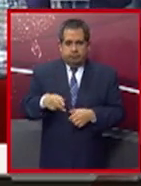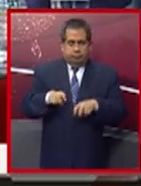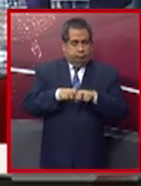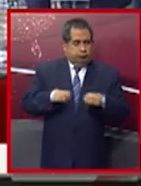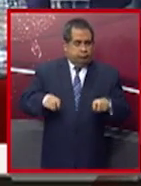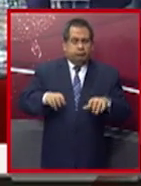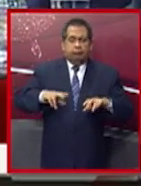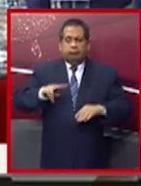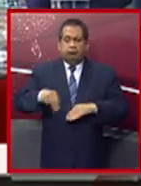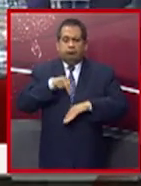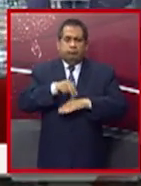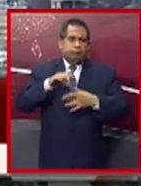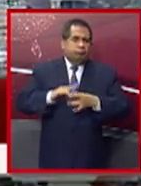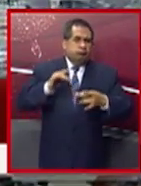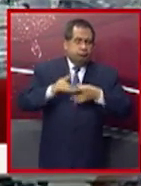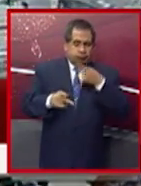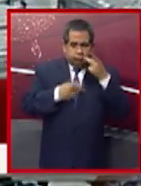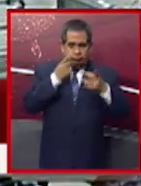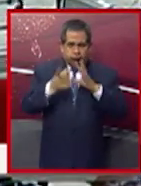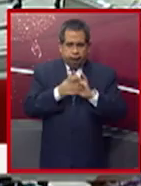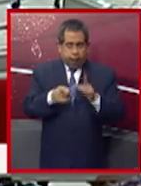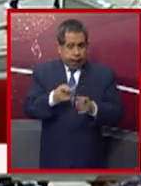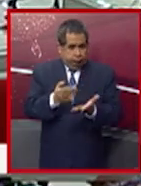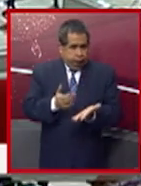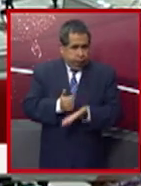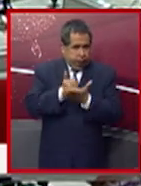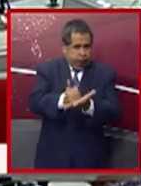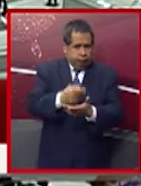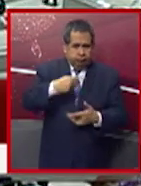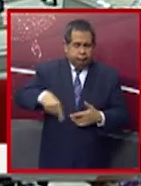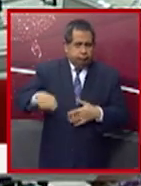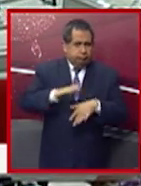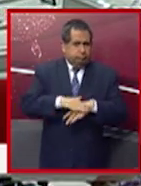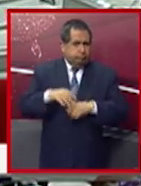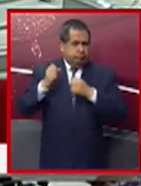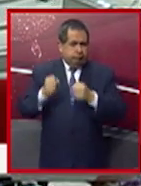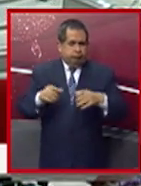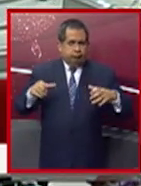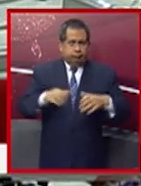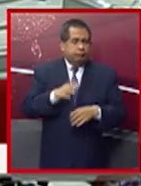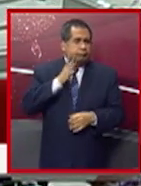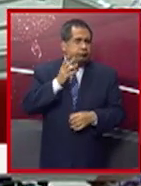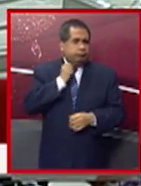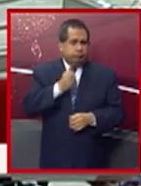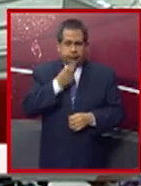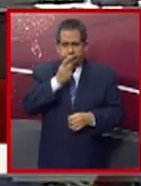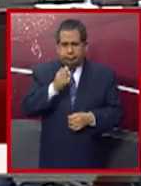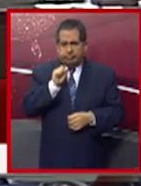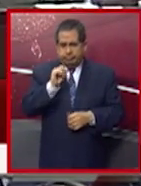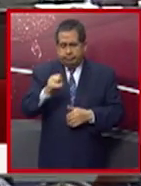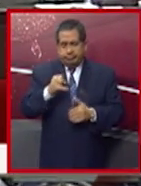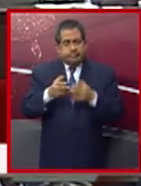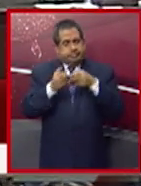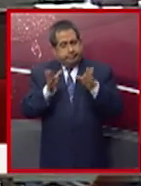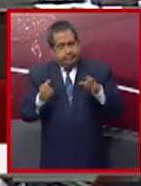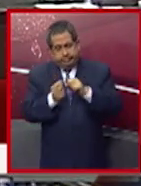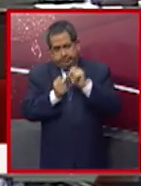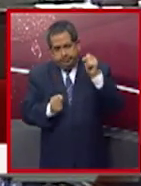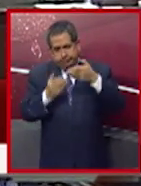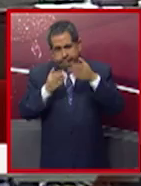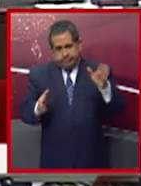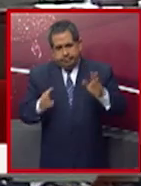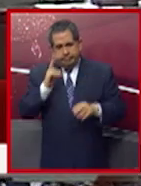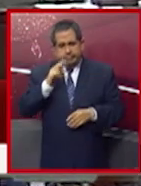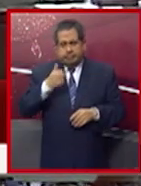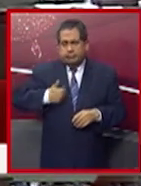y los legisladores coincidieron en que esta medida contribuye al fortalecimiento del poder legislativo y se pronunciaron por mecanismos abiertos a la escucha de